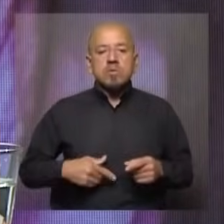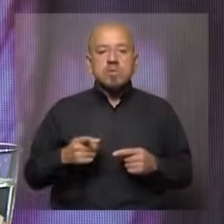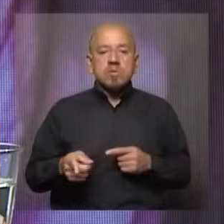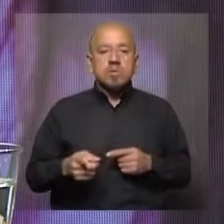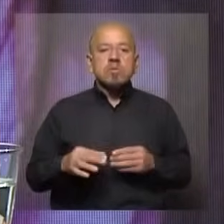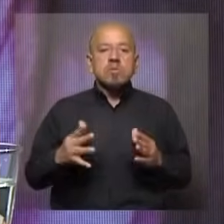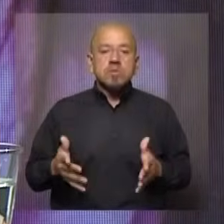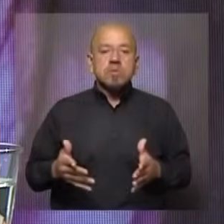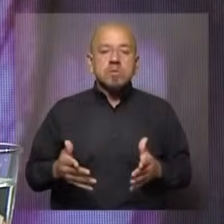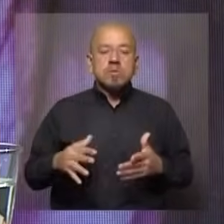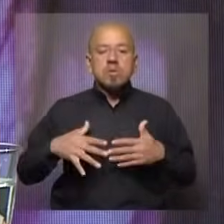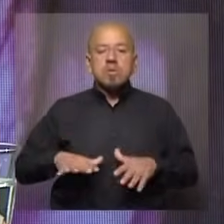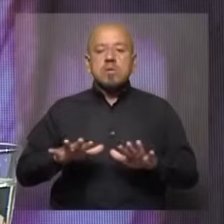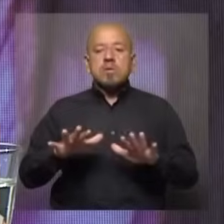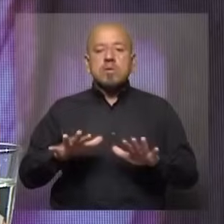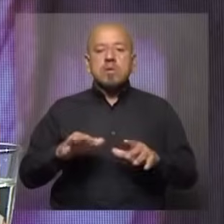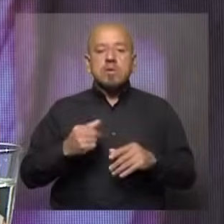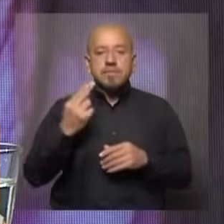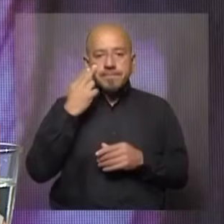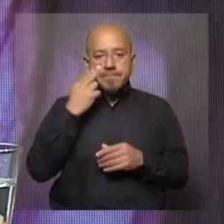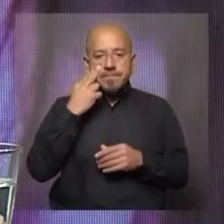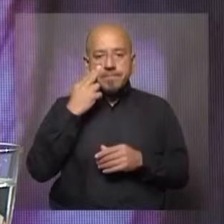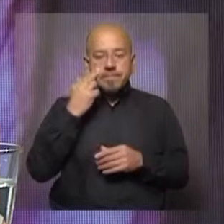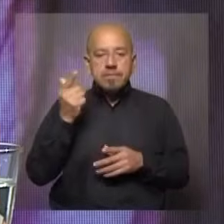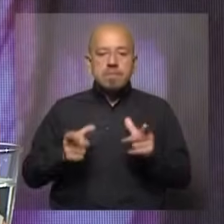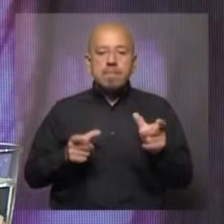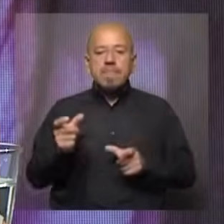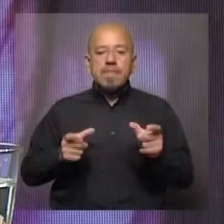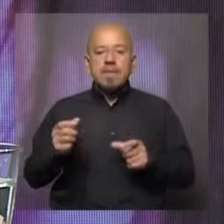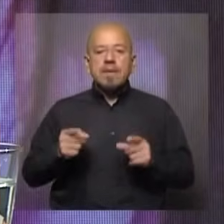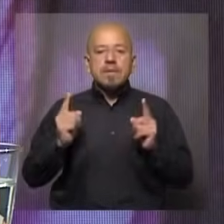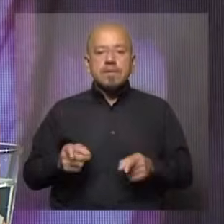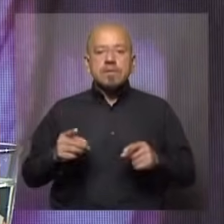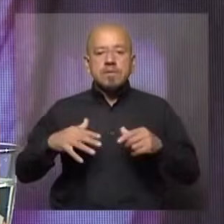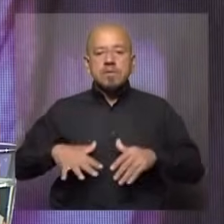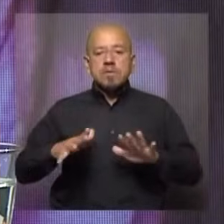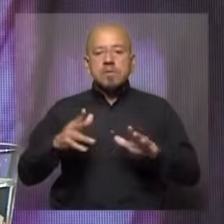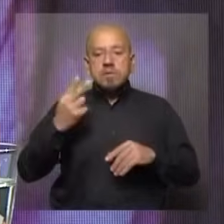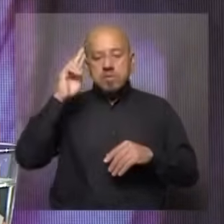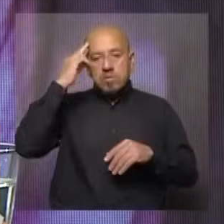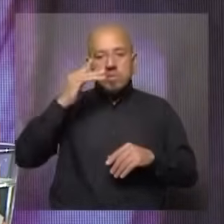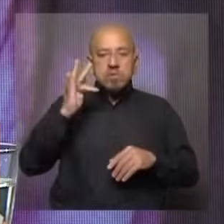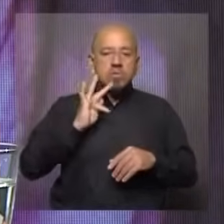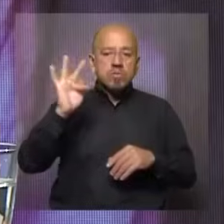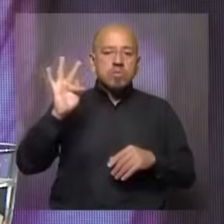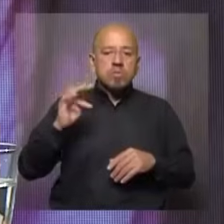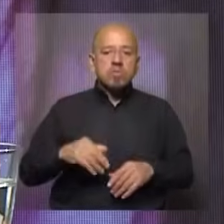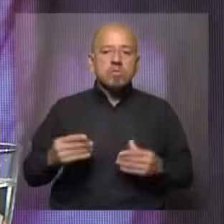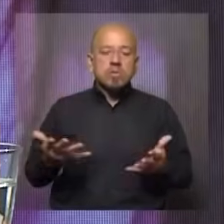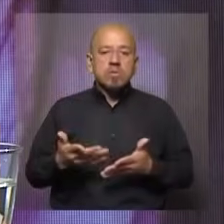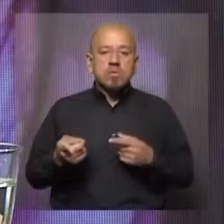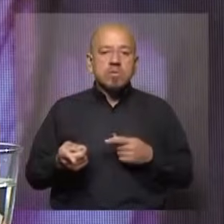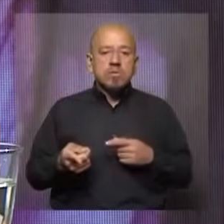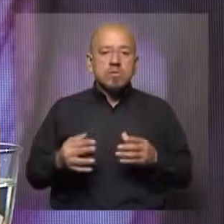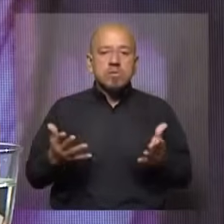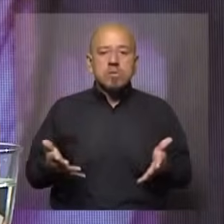minuto, esté preparado para resolver los problemas inmediatos de la gente y también para preparar a Uruguay para el futuro. El futuro está pasando